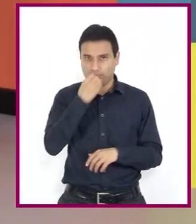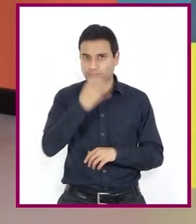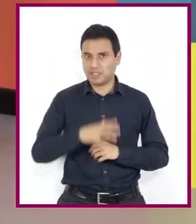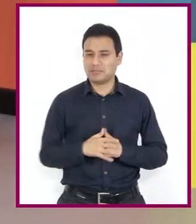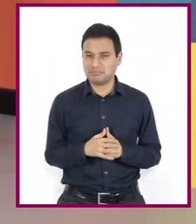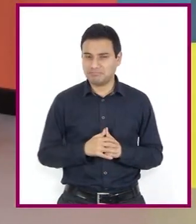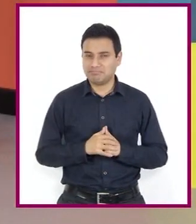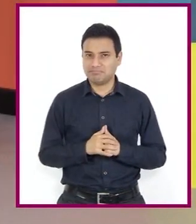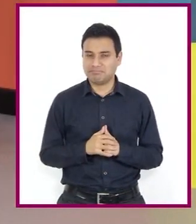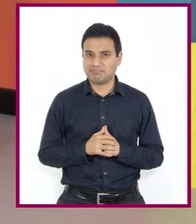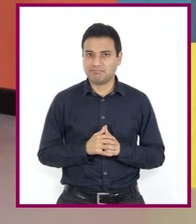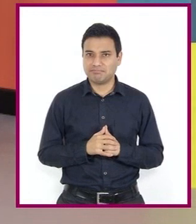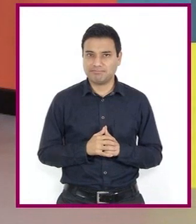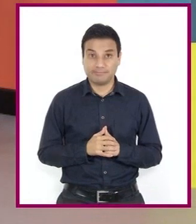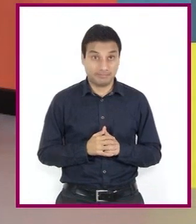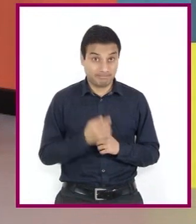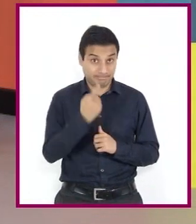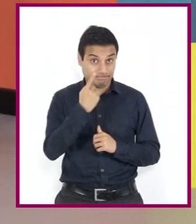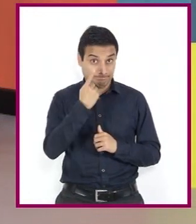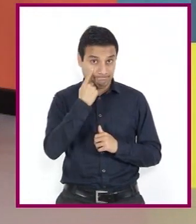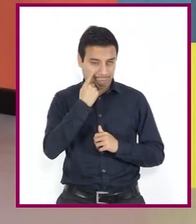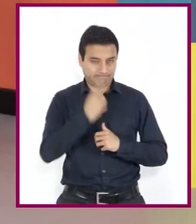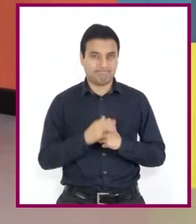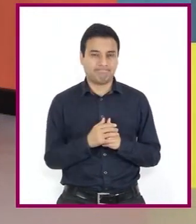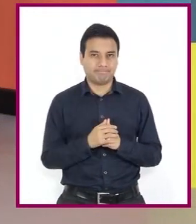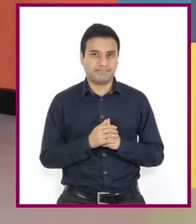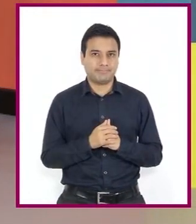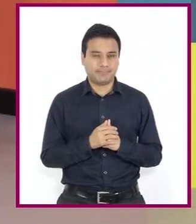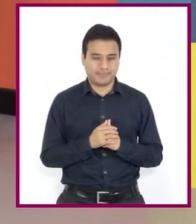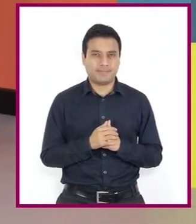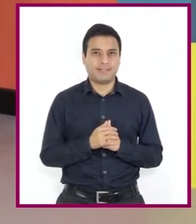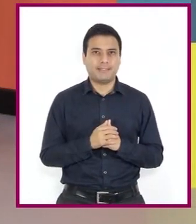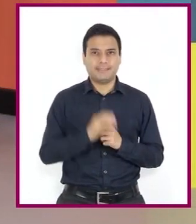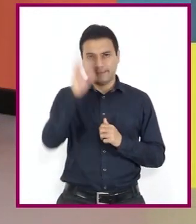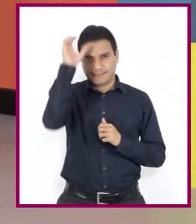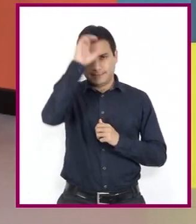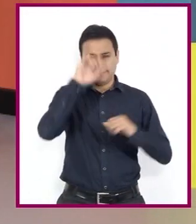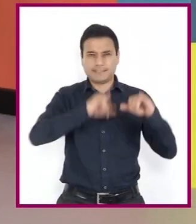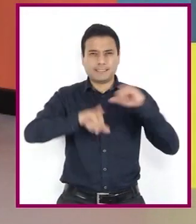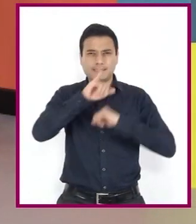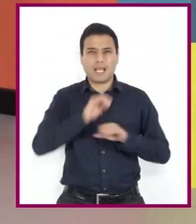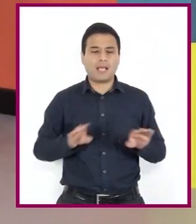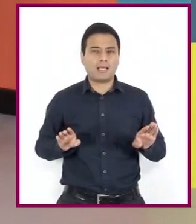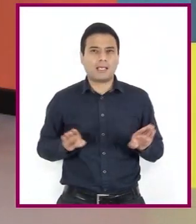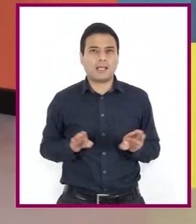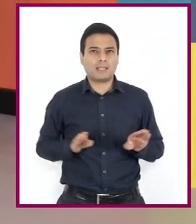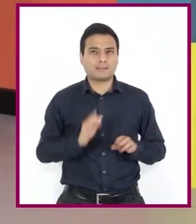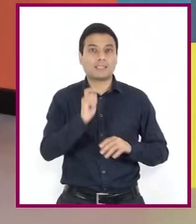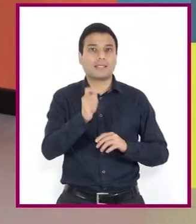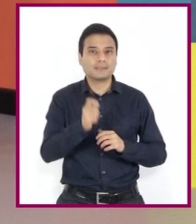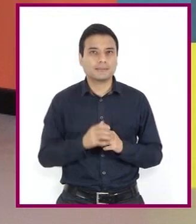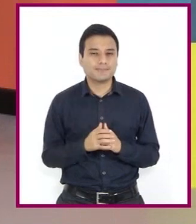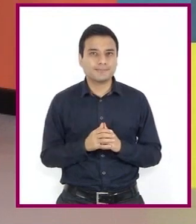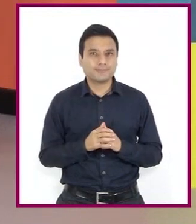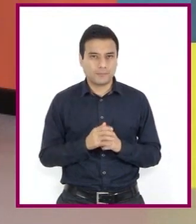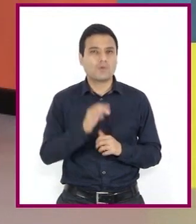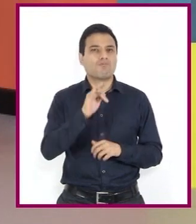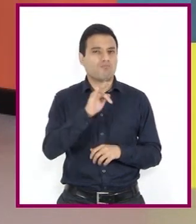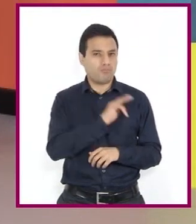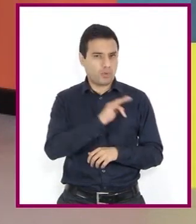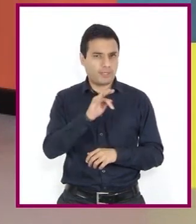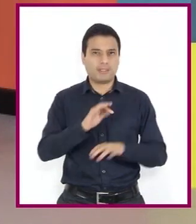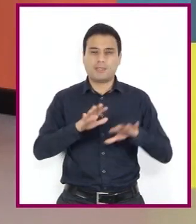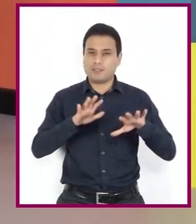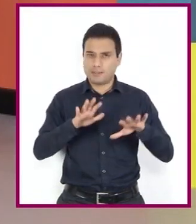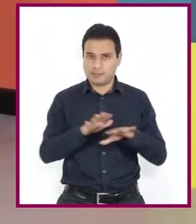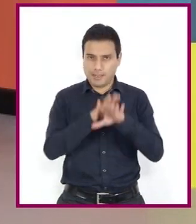Y no termina ahí, maestra. Otra característica de la ciencia es que es susceptible de cambio.